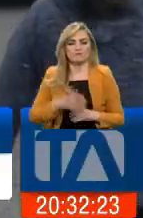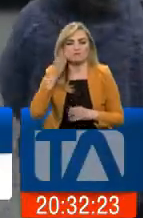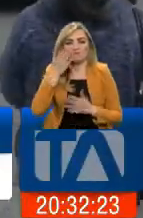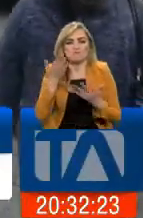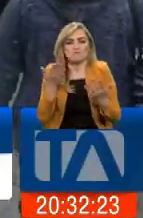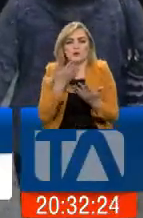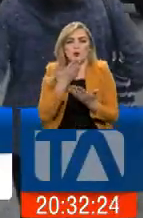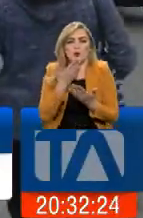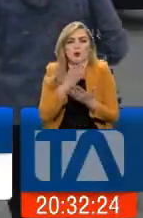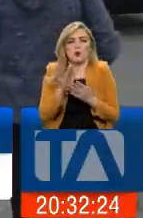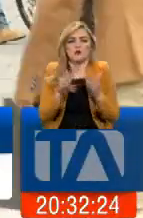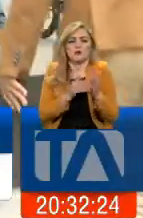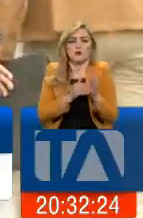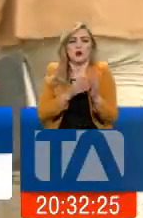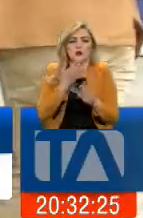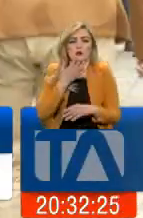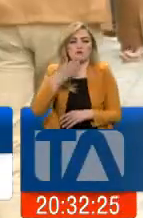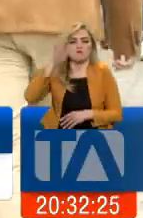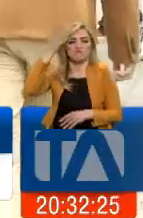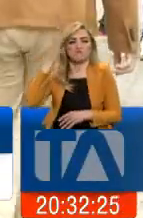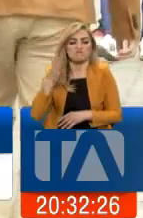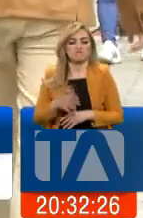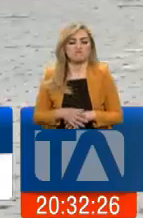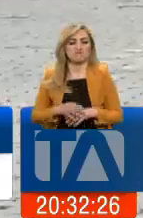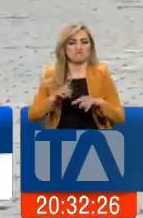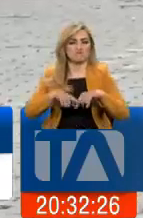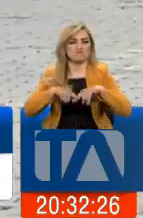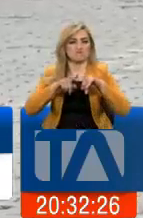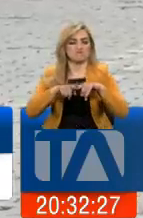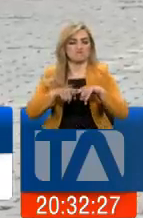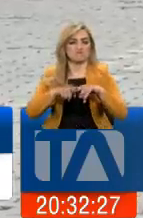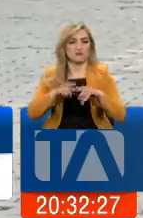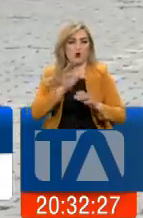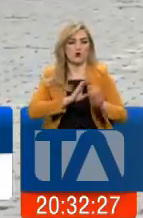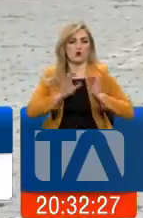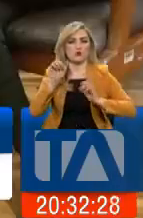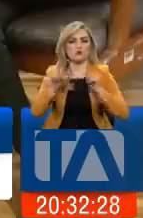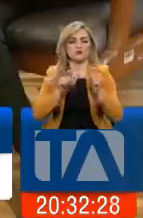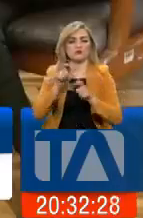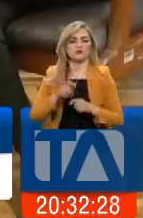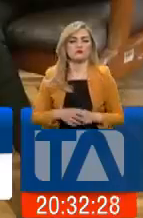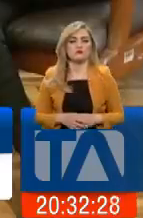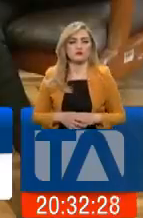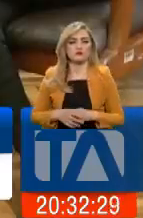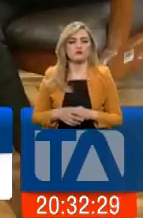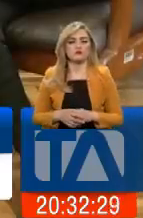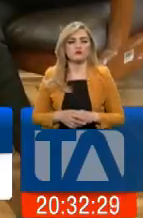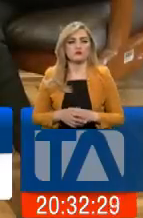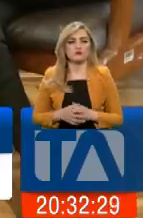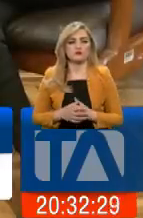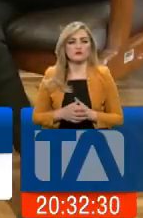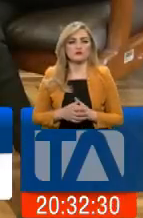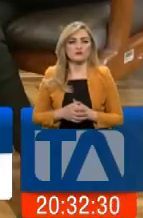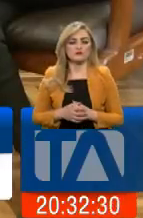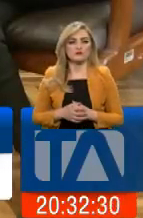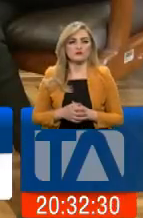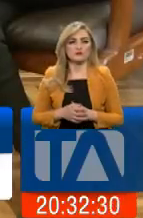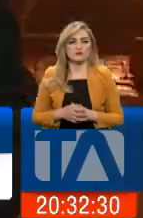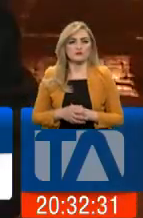momento podrían volver a amarillo, pero dicen que esto mucho dependerá del comportamiento de la gente. Belén Merizalde, 24